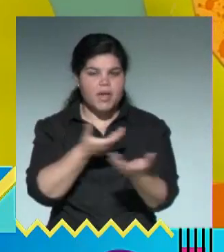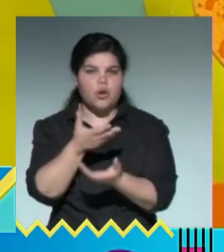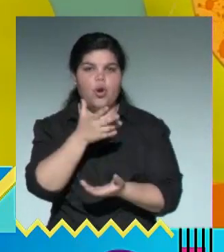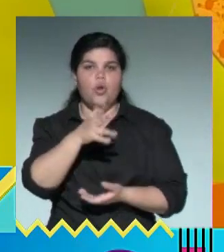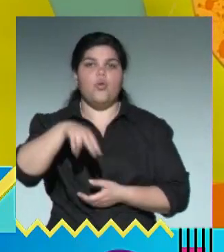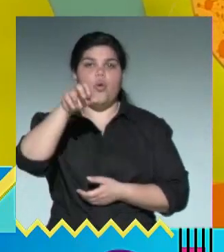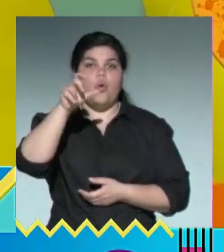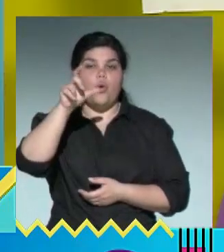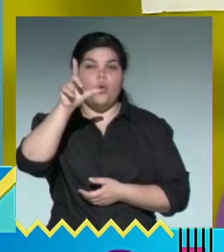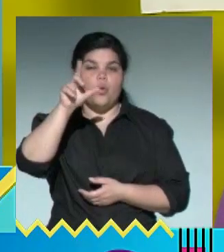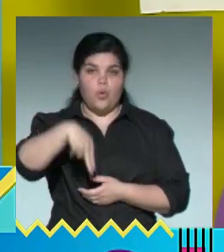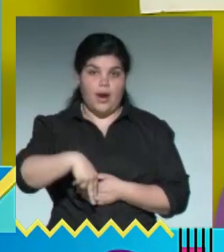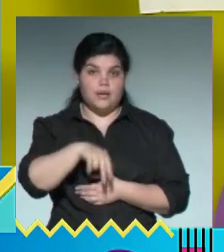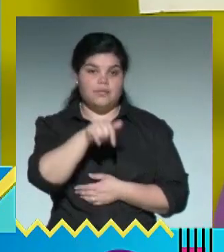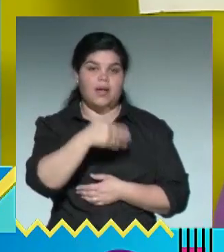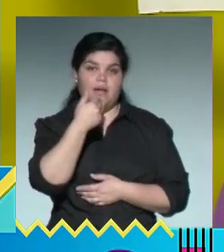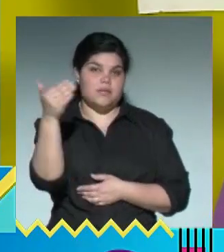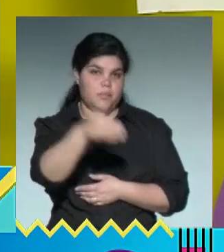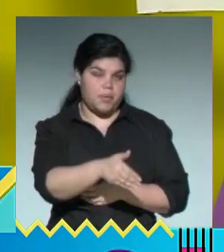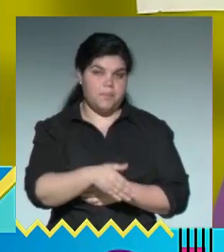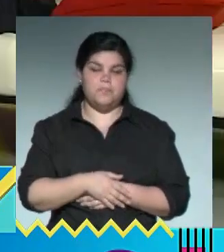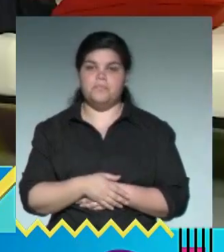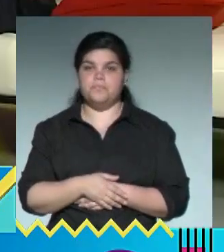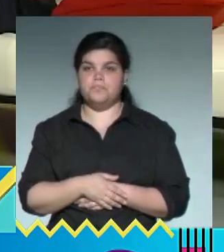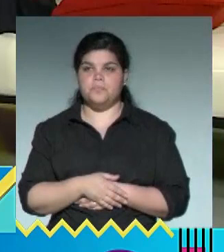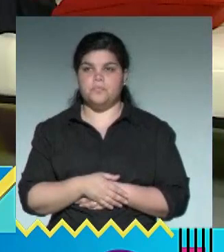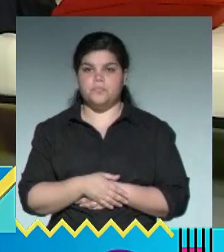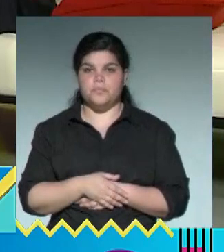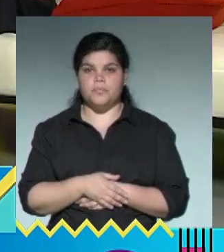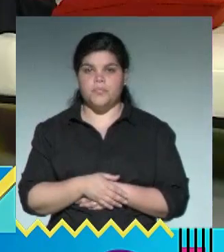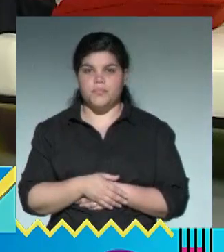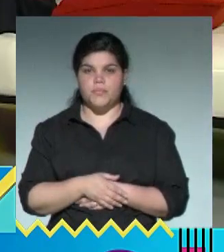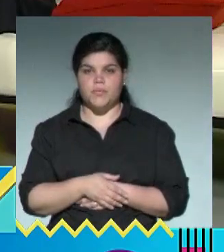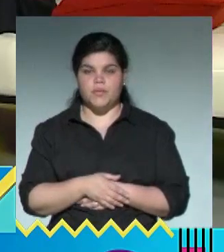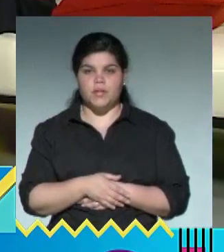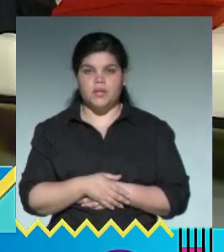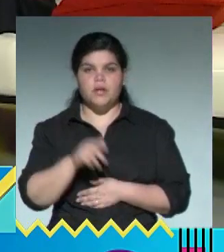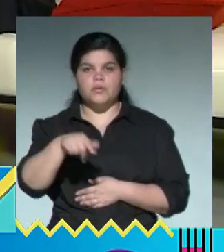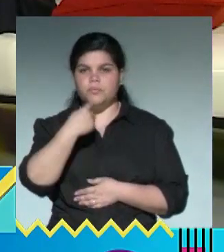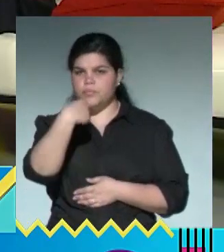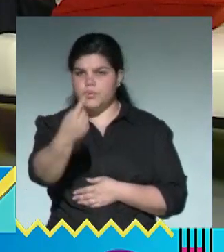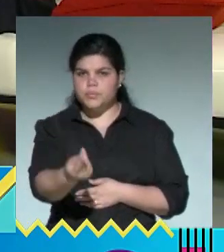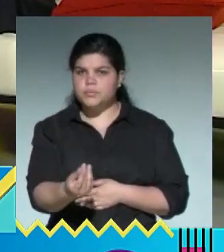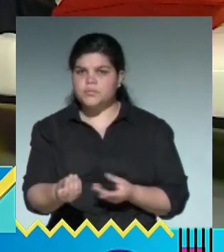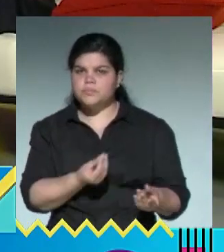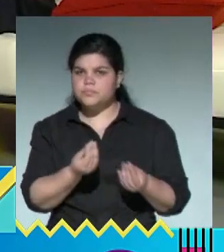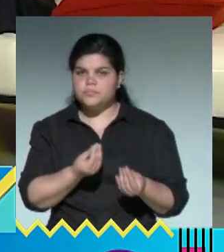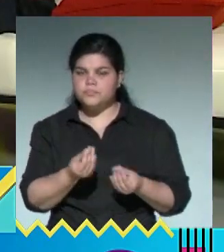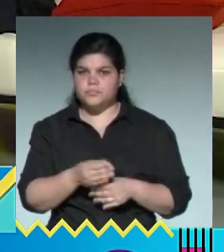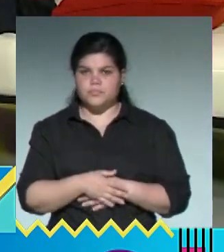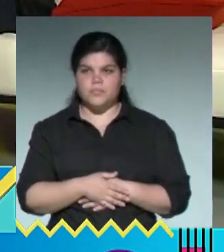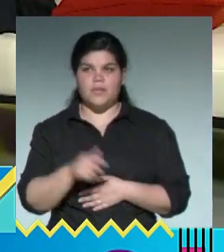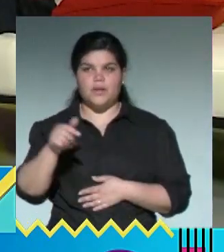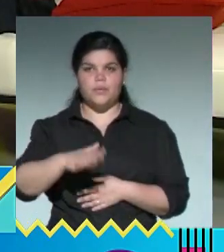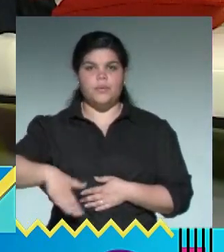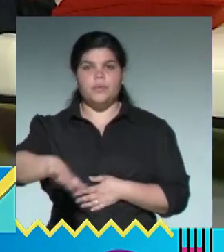gracias Fabio por estar presente. Bueno, preguntarles qué fue, ¿no?, este acontecimiento ahí en el